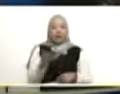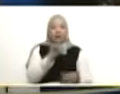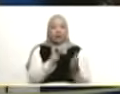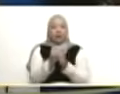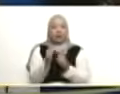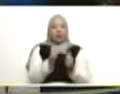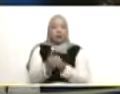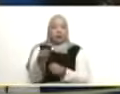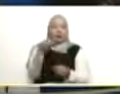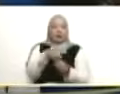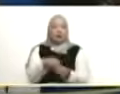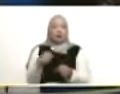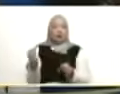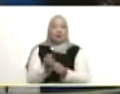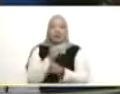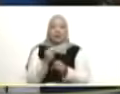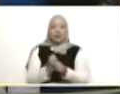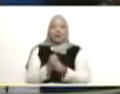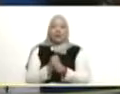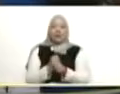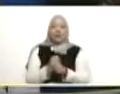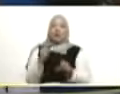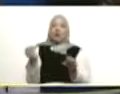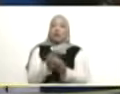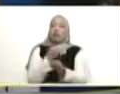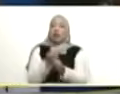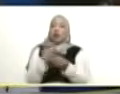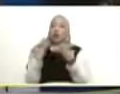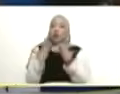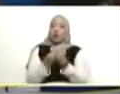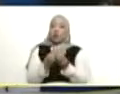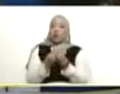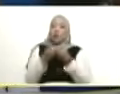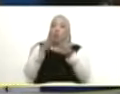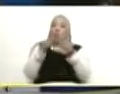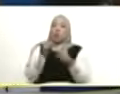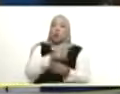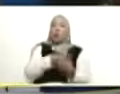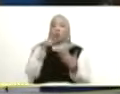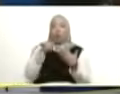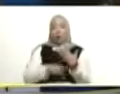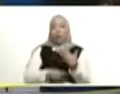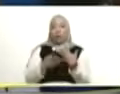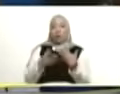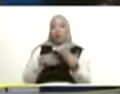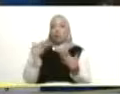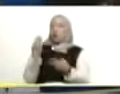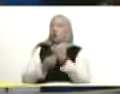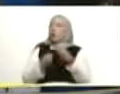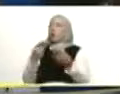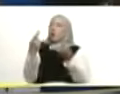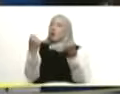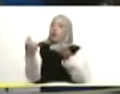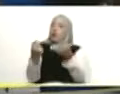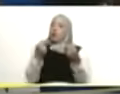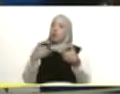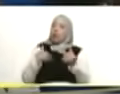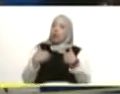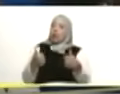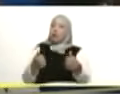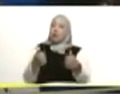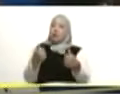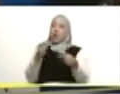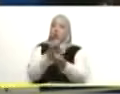Integrarnos, encontrarnos, reencontrarnos, trabajar juntos, para que todos estos programas de economía, de salud,